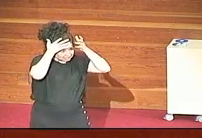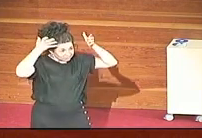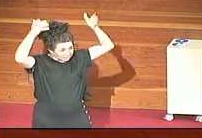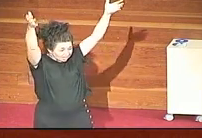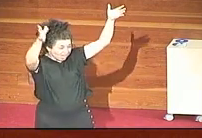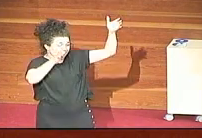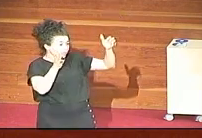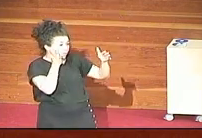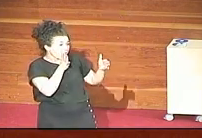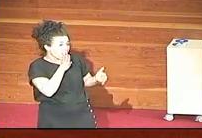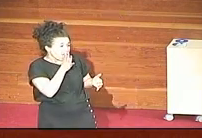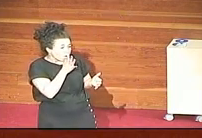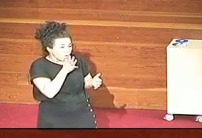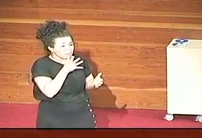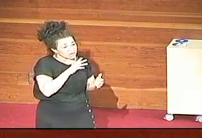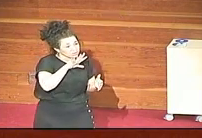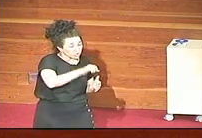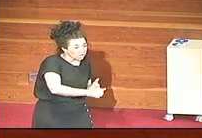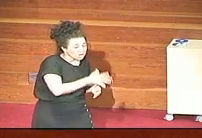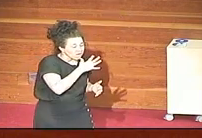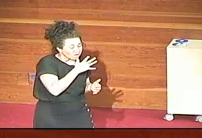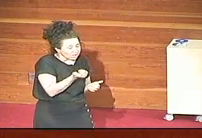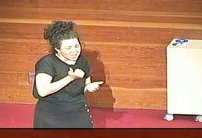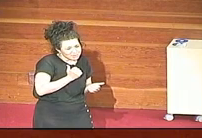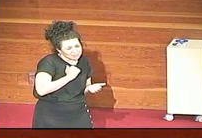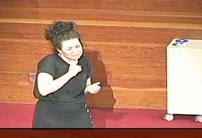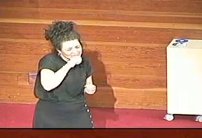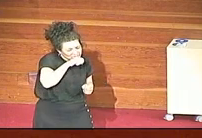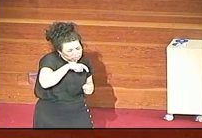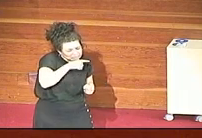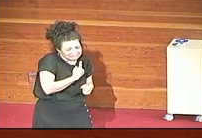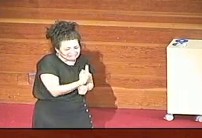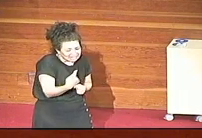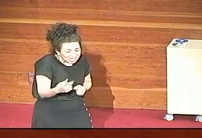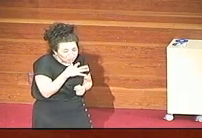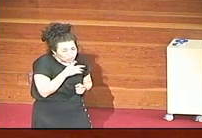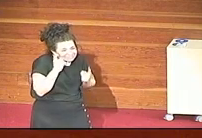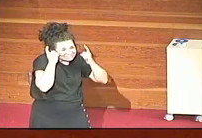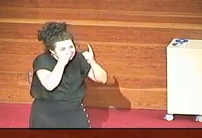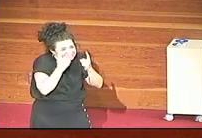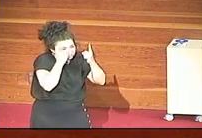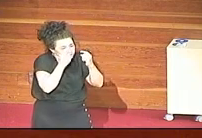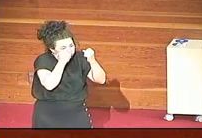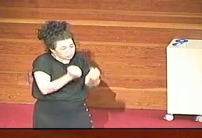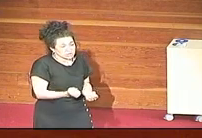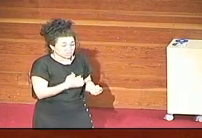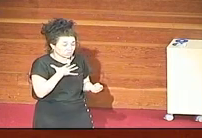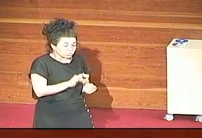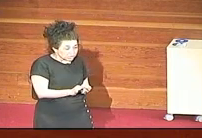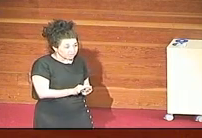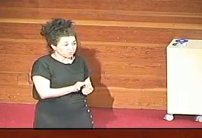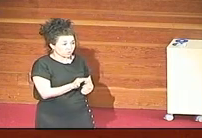cada una de las gotas porque porque supone muchísimo esfuerzo entonces bueno pues a lo mejor lo valoraríamos más